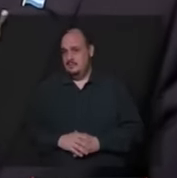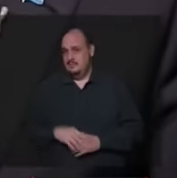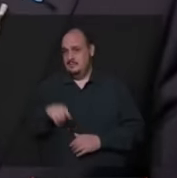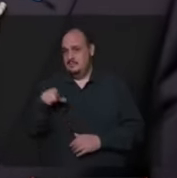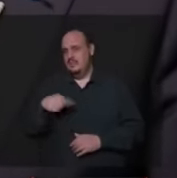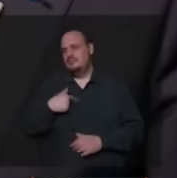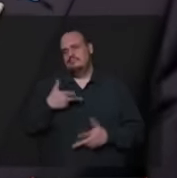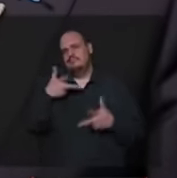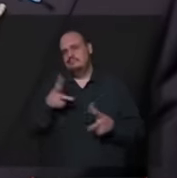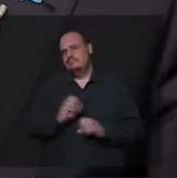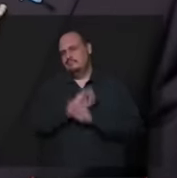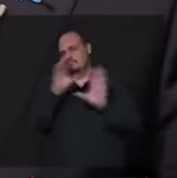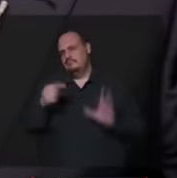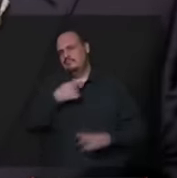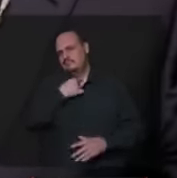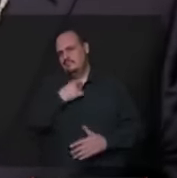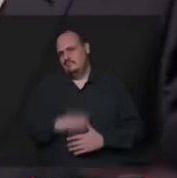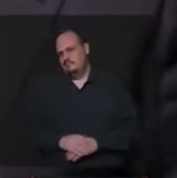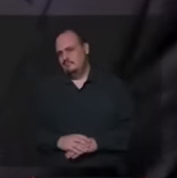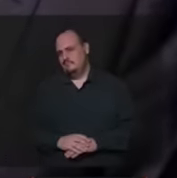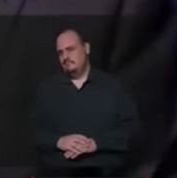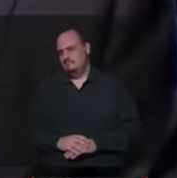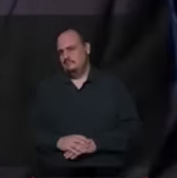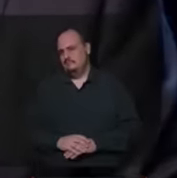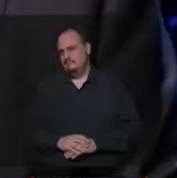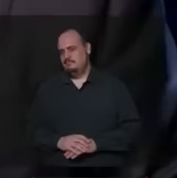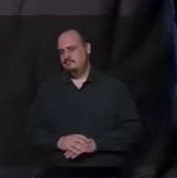que me parece muy importante. En el